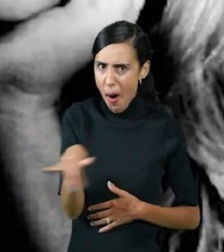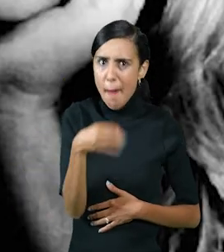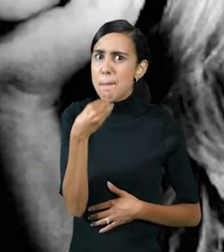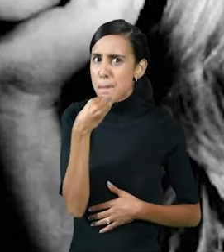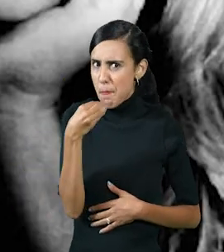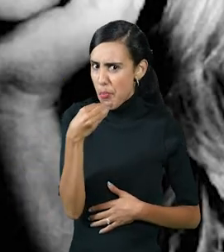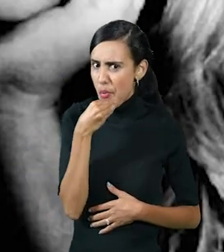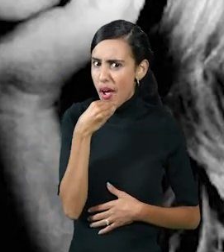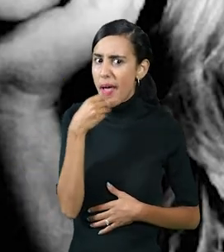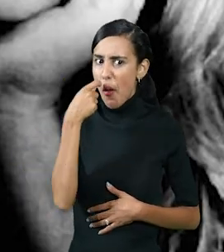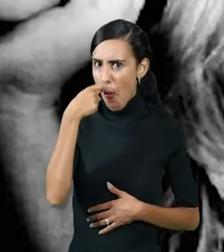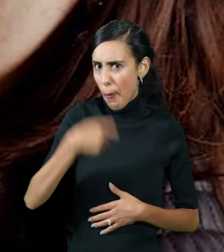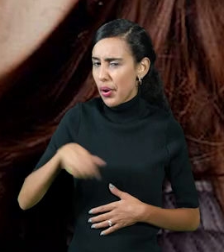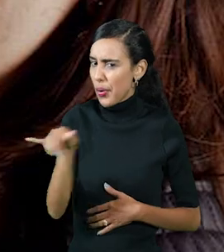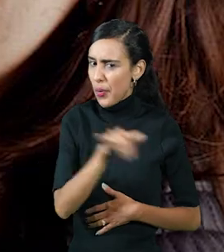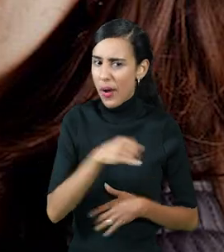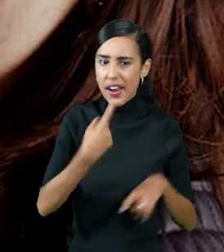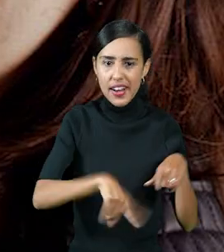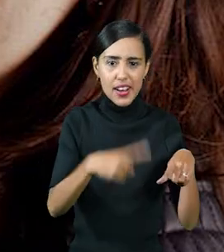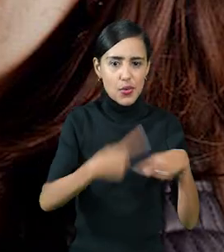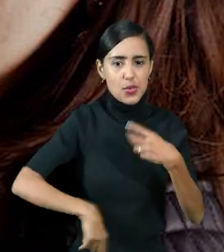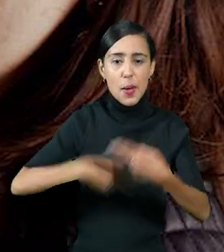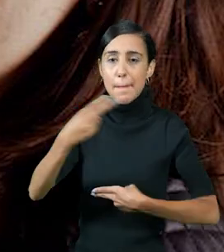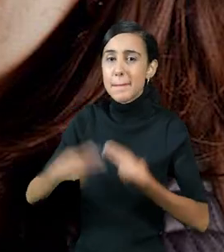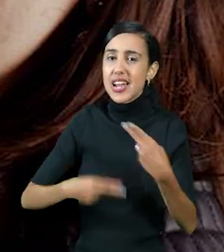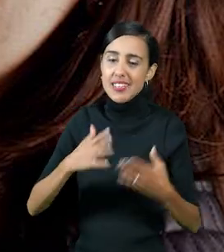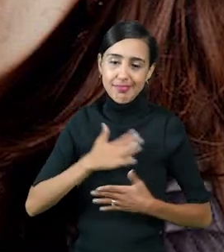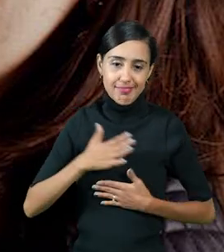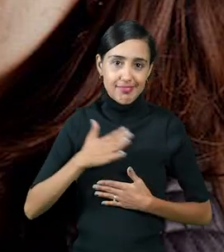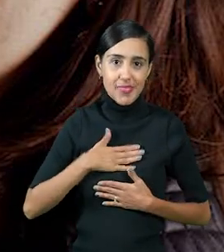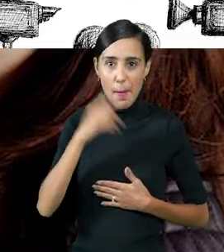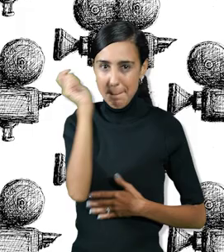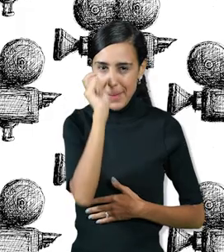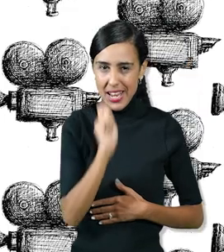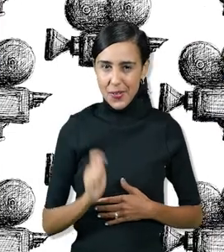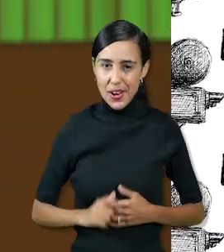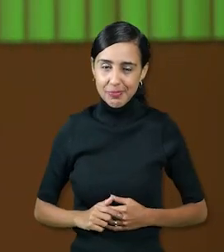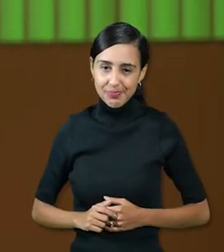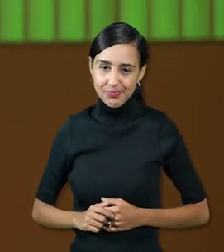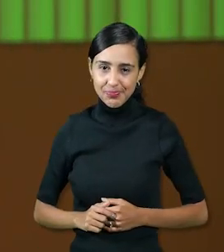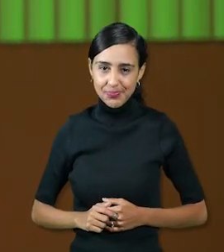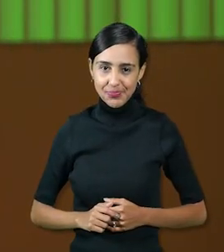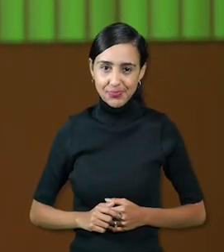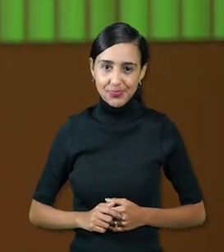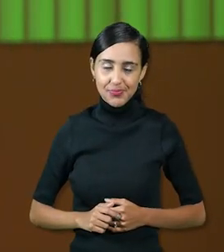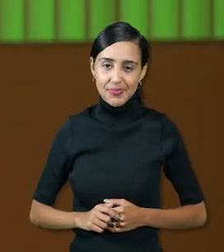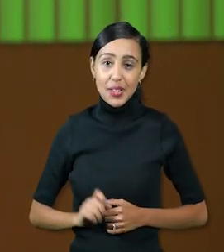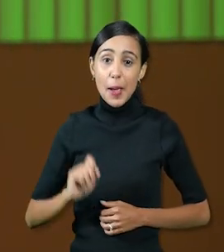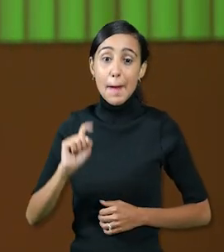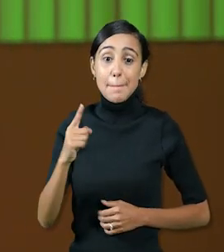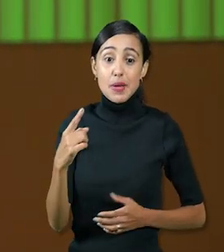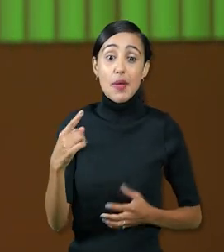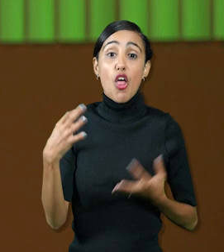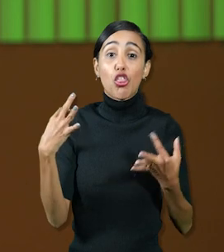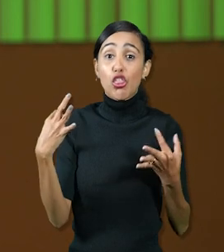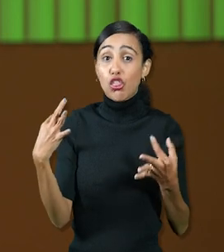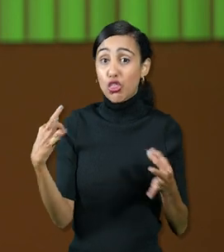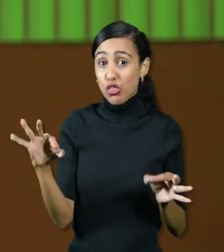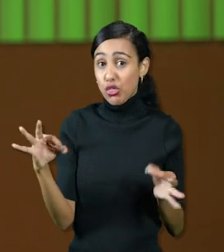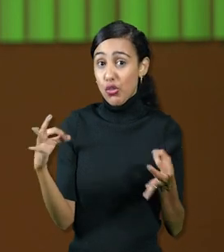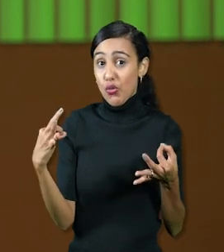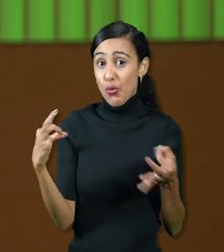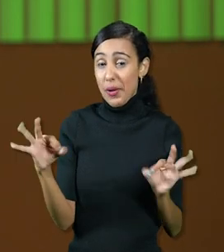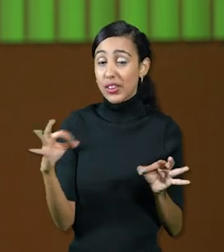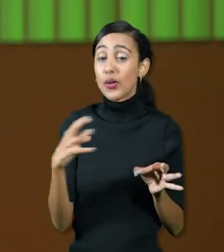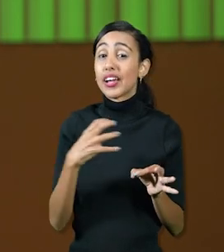posibilidad de acceder a los recursos para hacer sus películas. El primer documento que tenemos